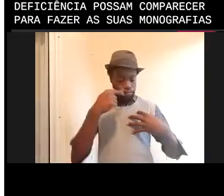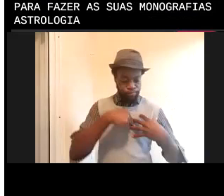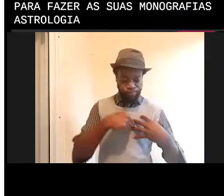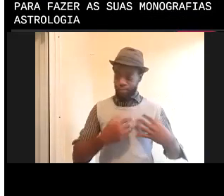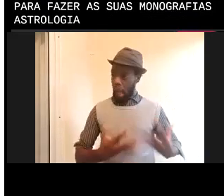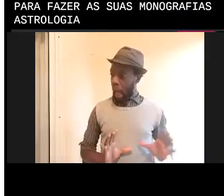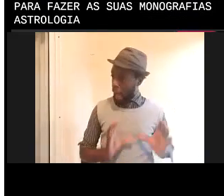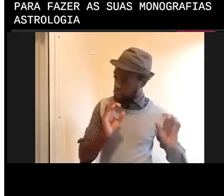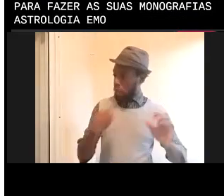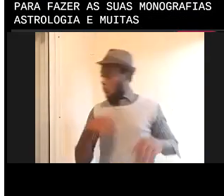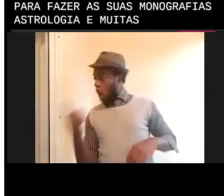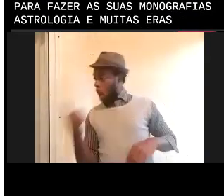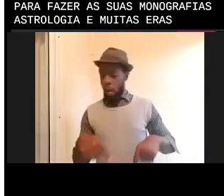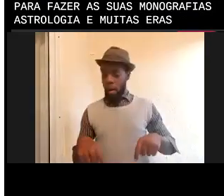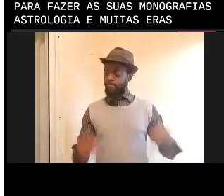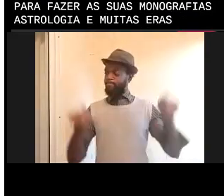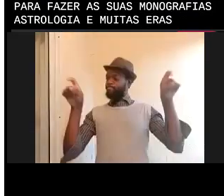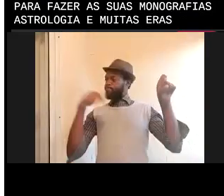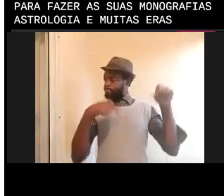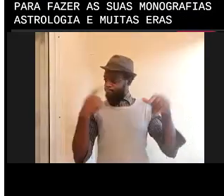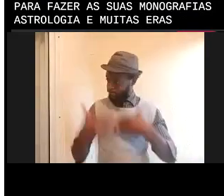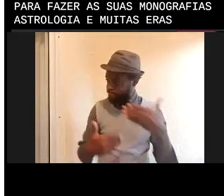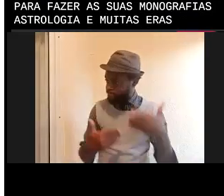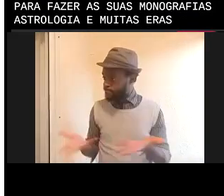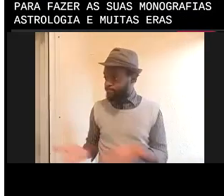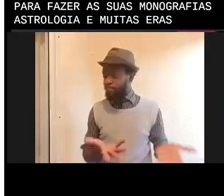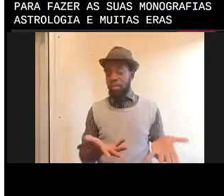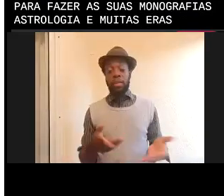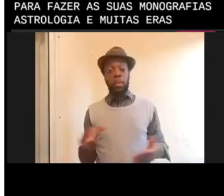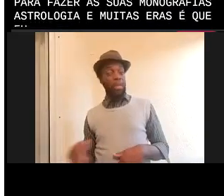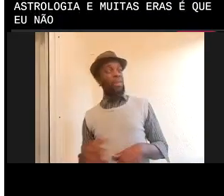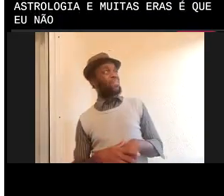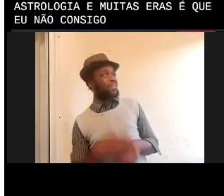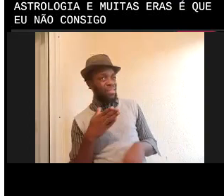nos decían, es que no alcanzo el